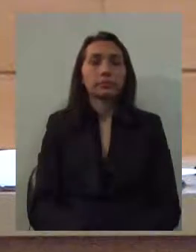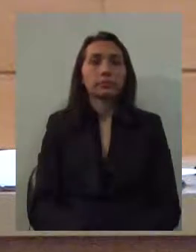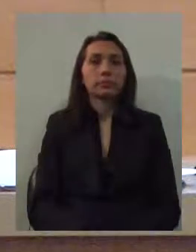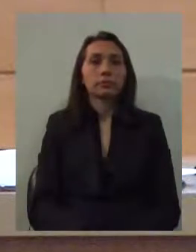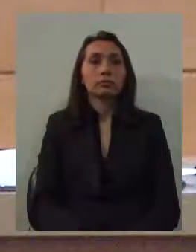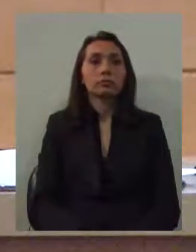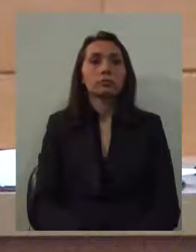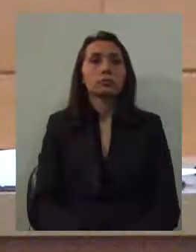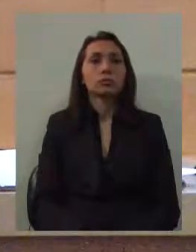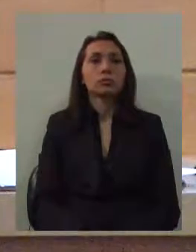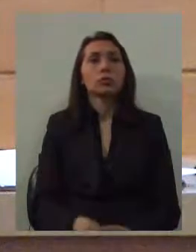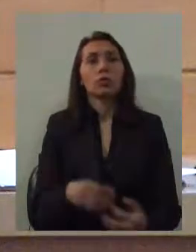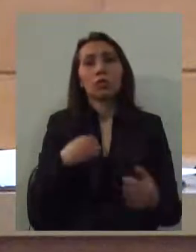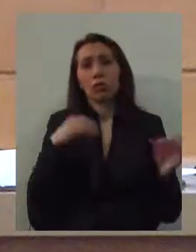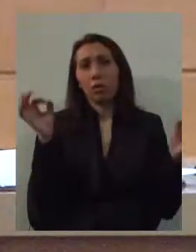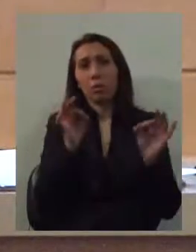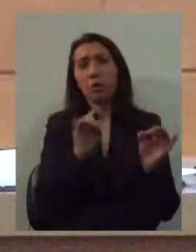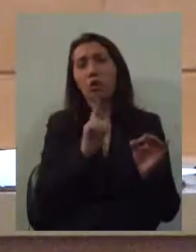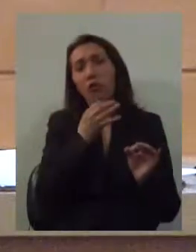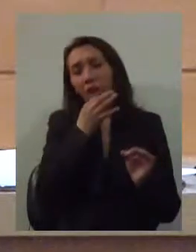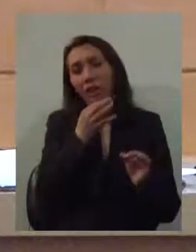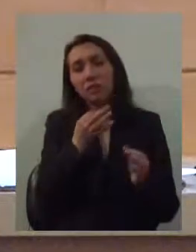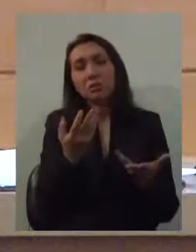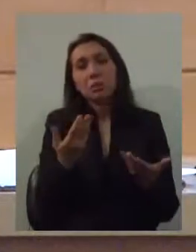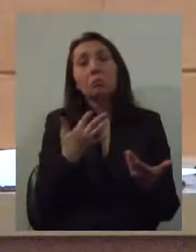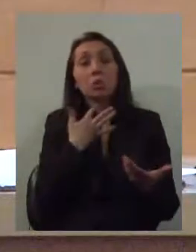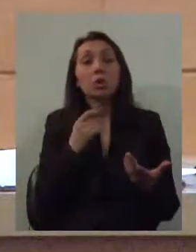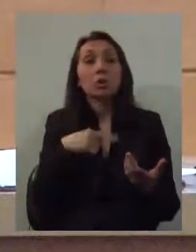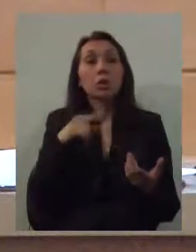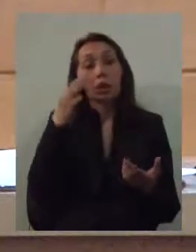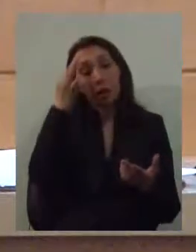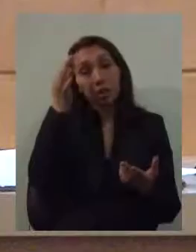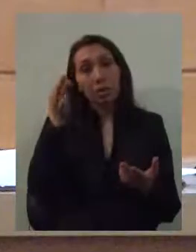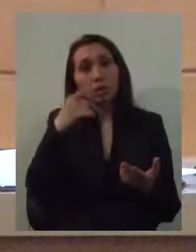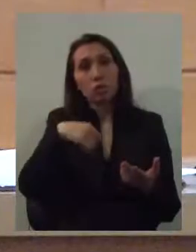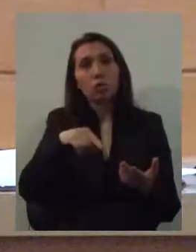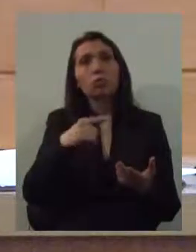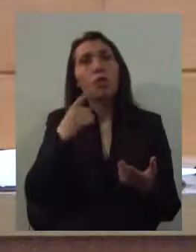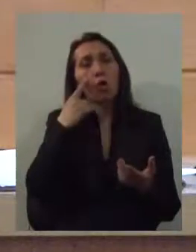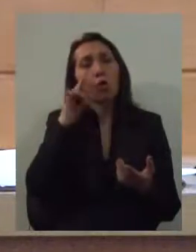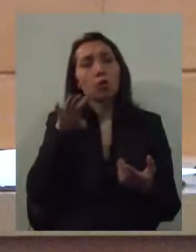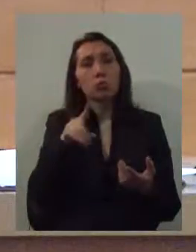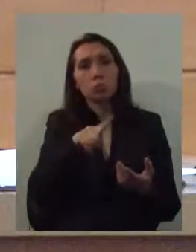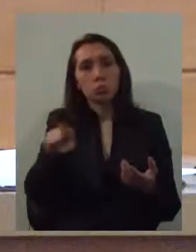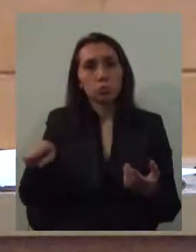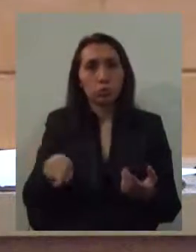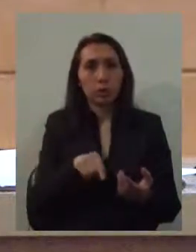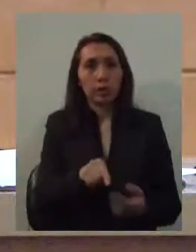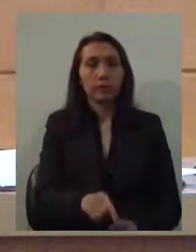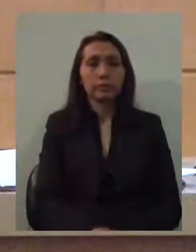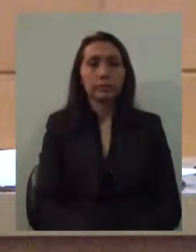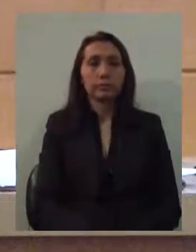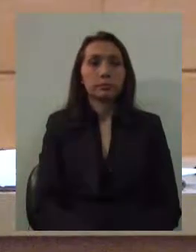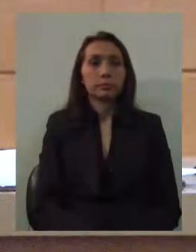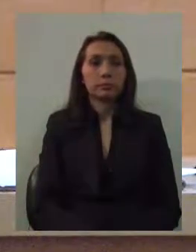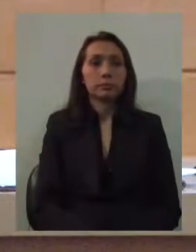Me voy a saltar todo el detalle de la normativa porque entiendo es perfectamente conocida por ustedes.